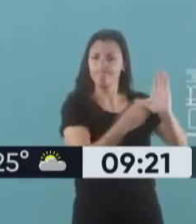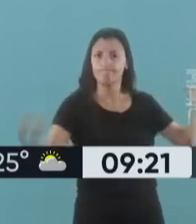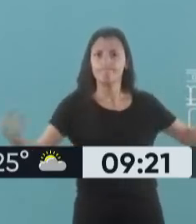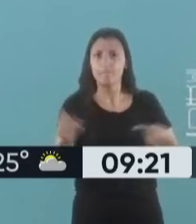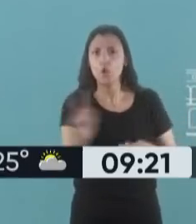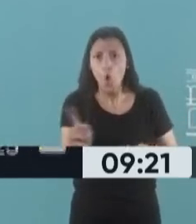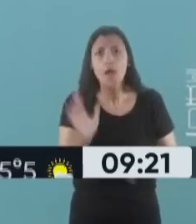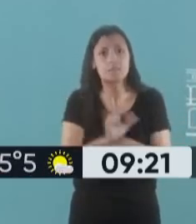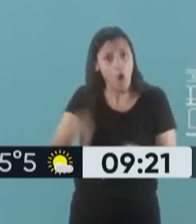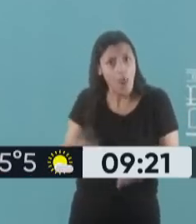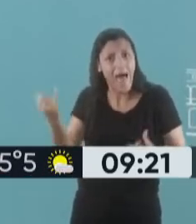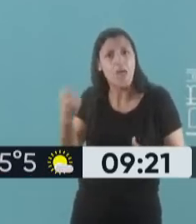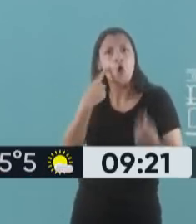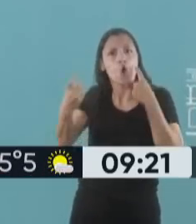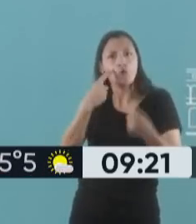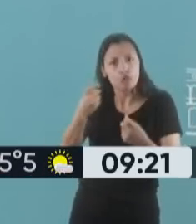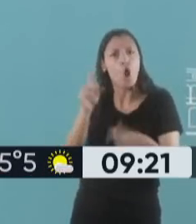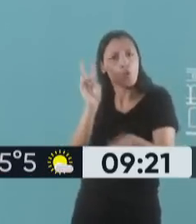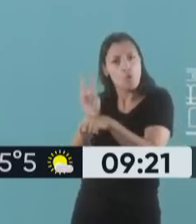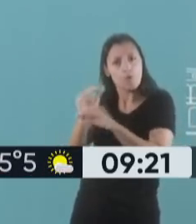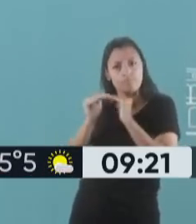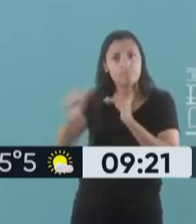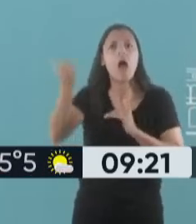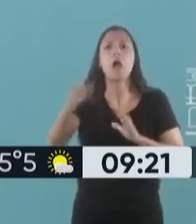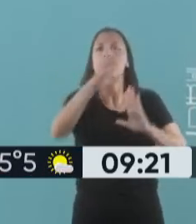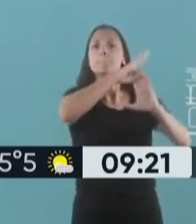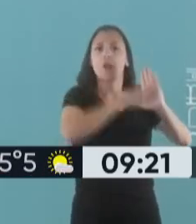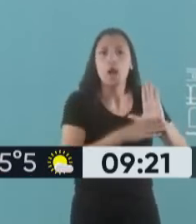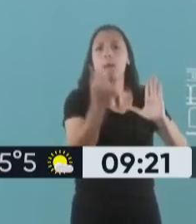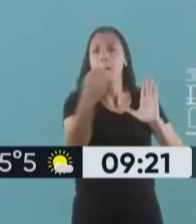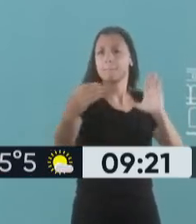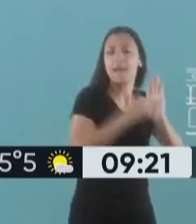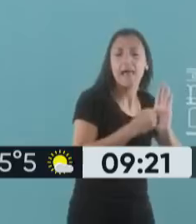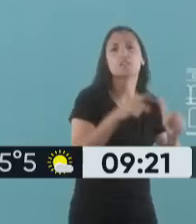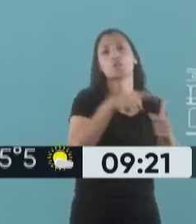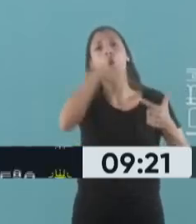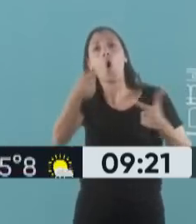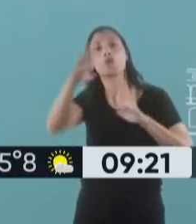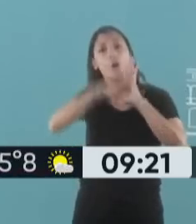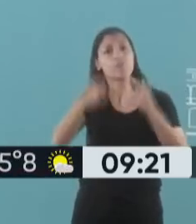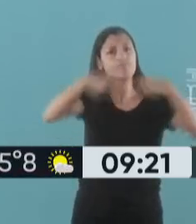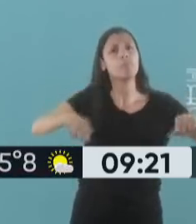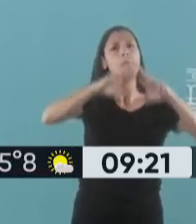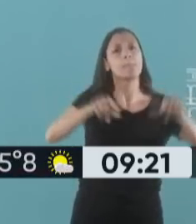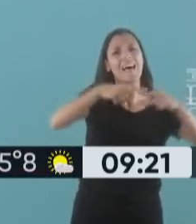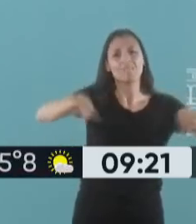absolutamente bajo control o contenidas, y con los programas tanto de precios controlados, de precios justos, como con todas las variables que tenga que hacer para